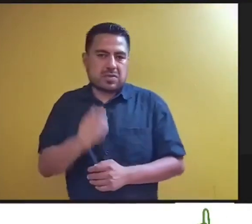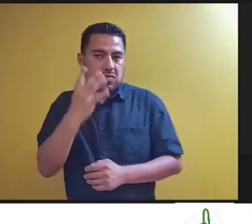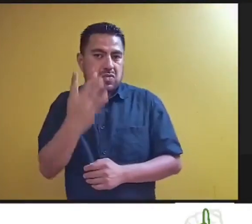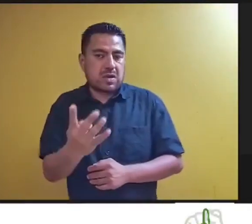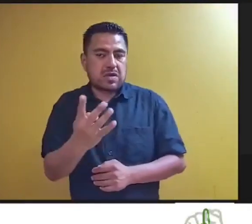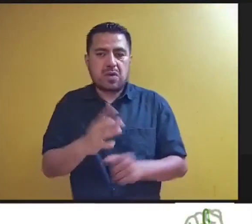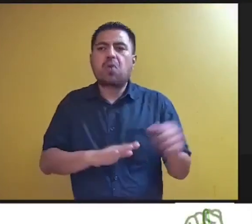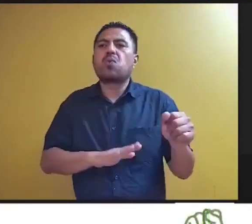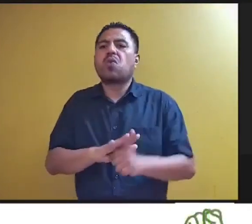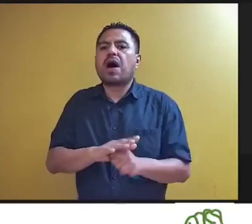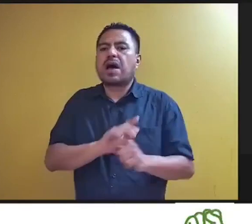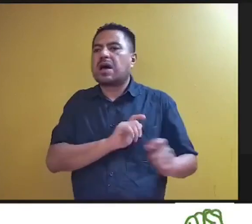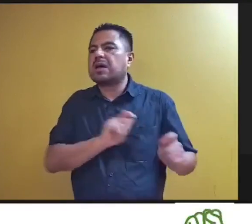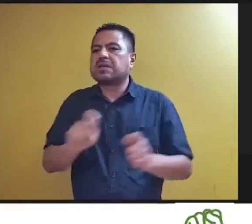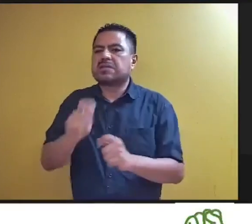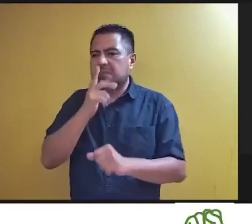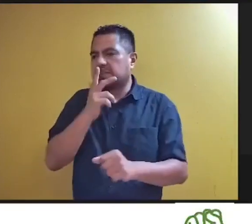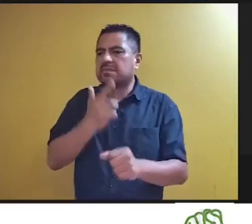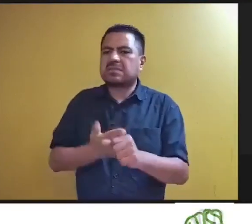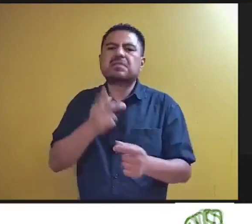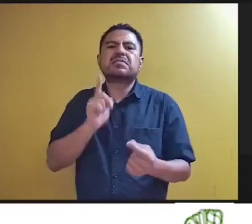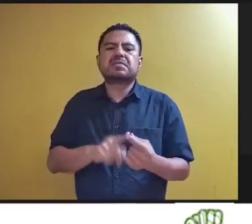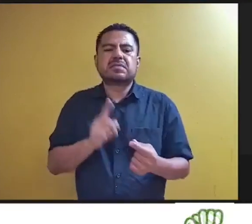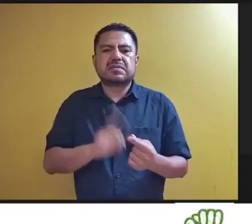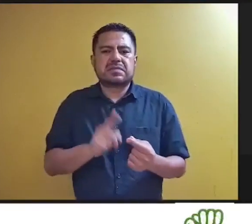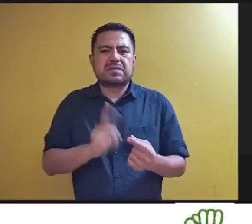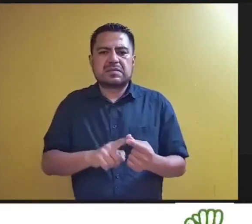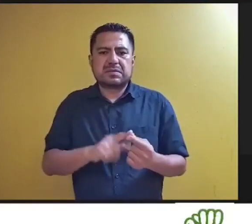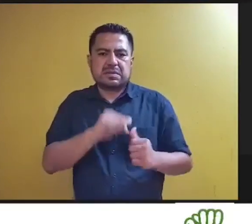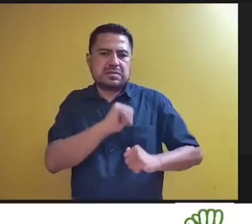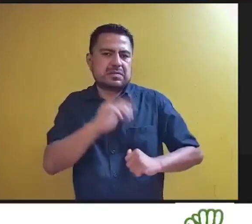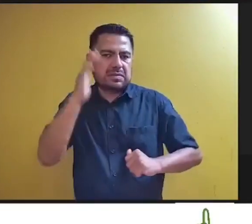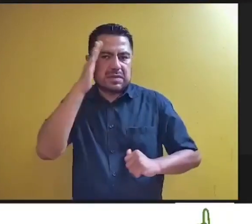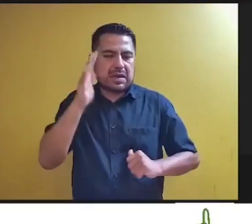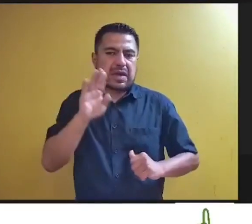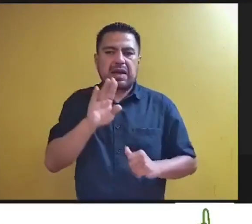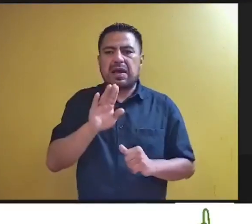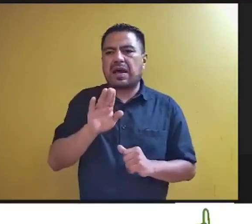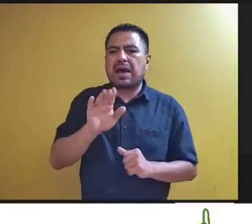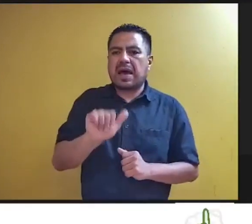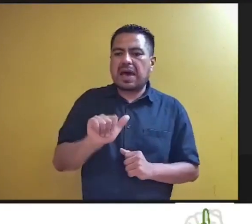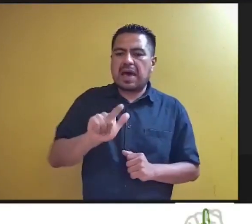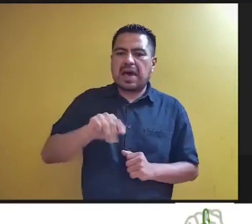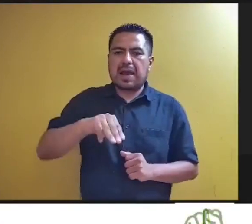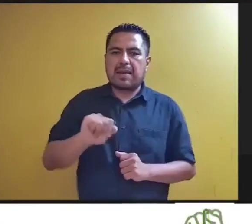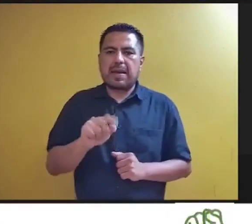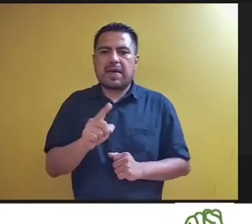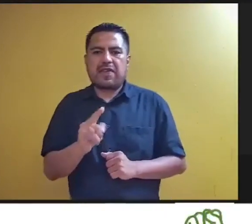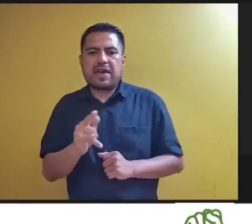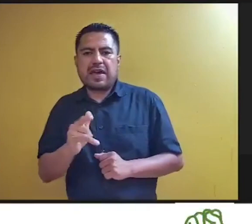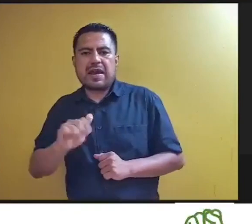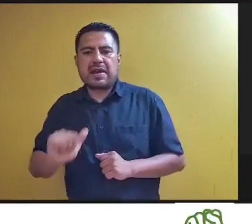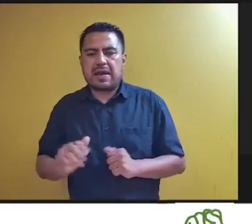2024, el cual fue turnado a la ponencia a cargo de la magistrada Alma del Eugenio